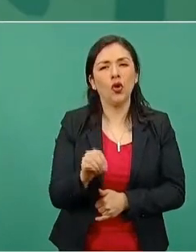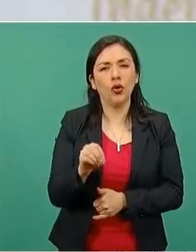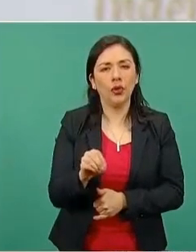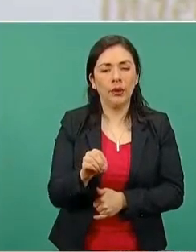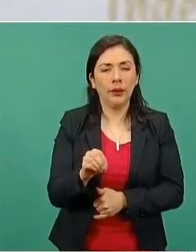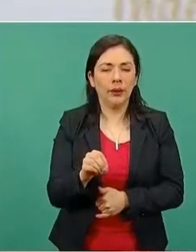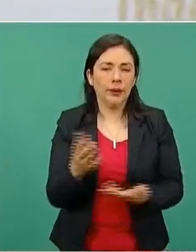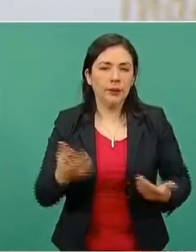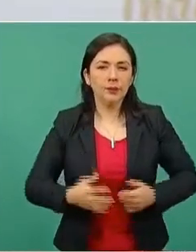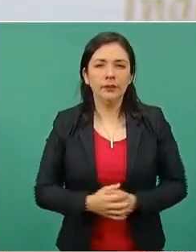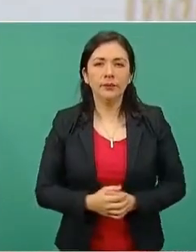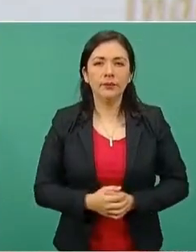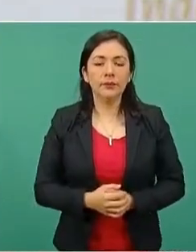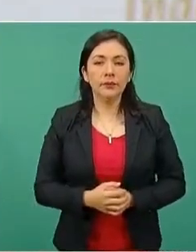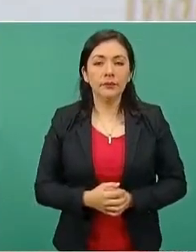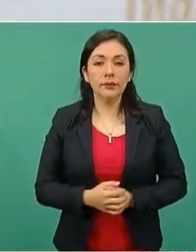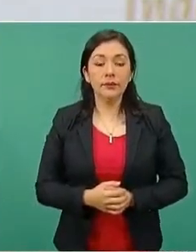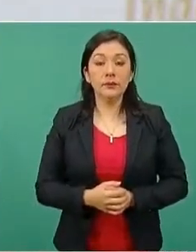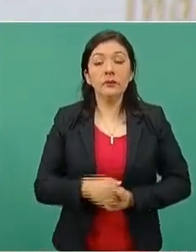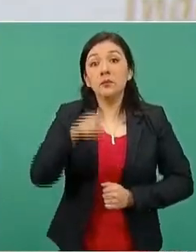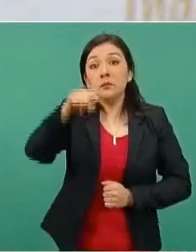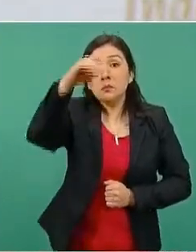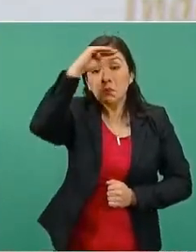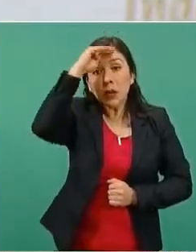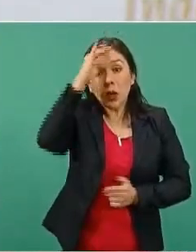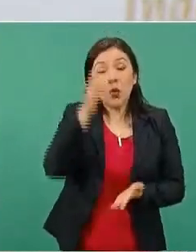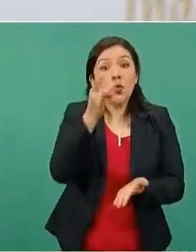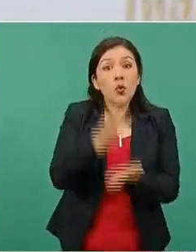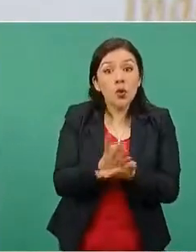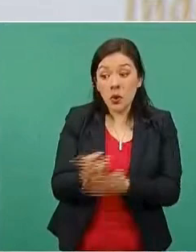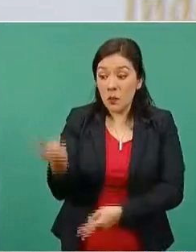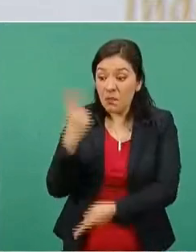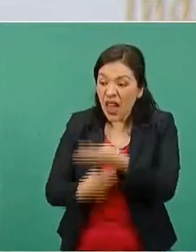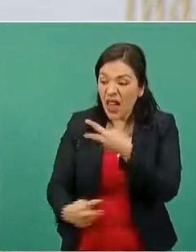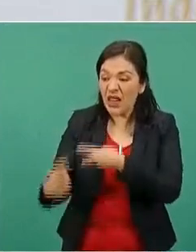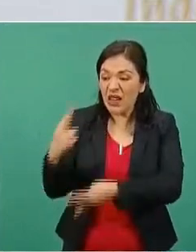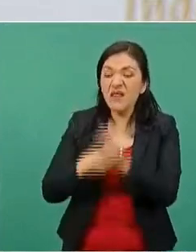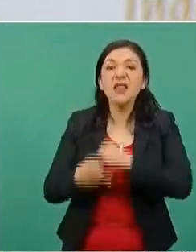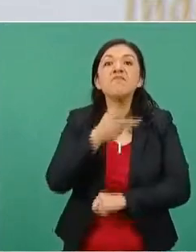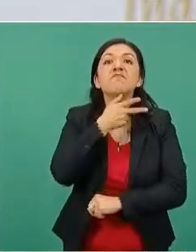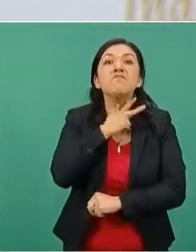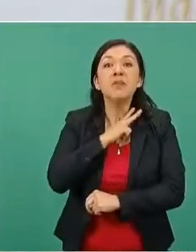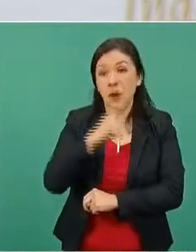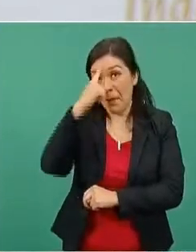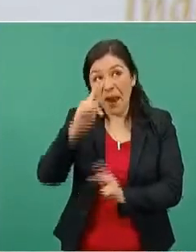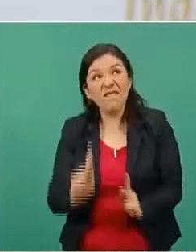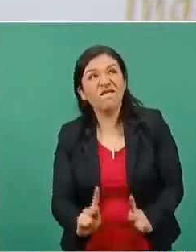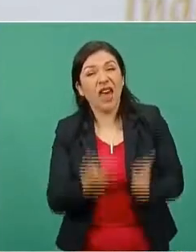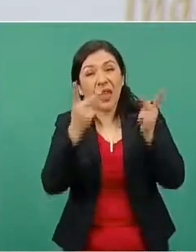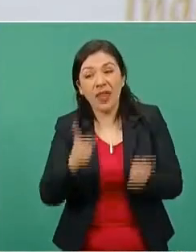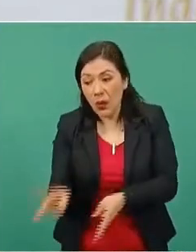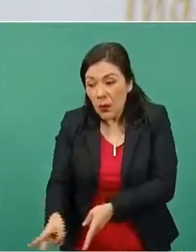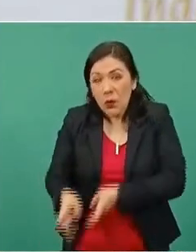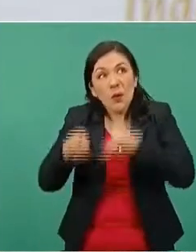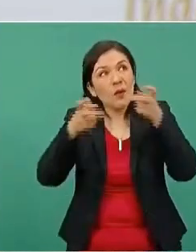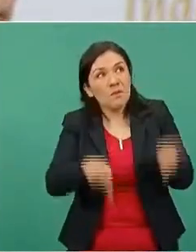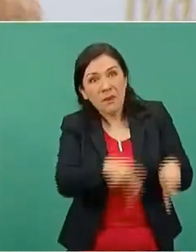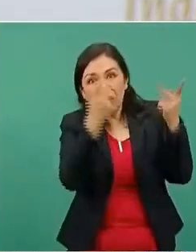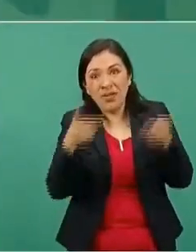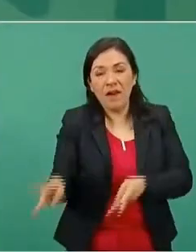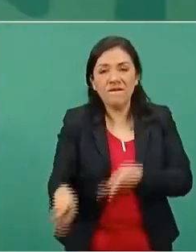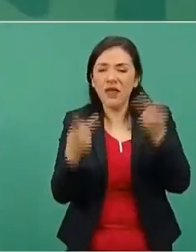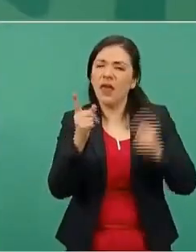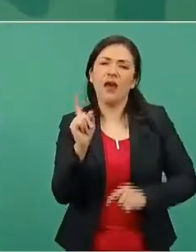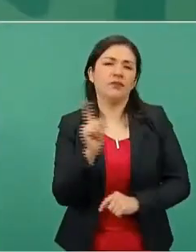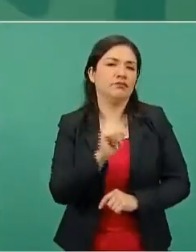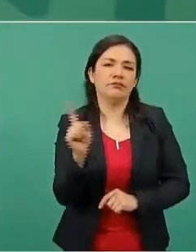No es extraer del petróleo solo para vender, sino para